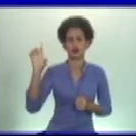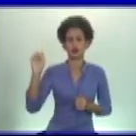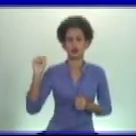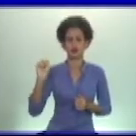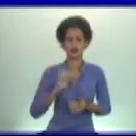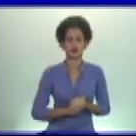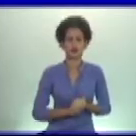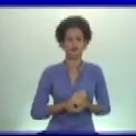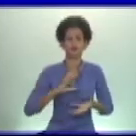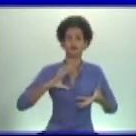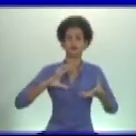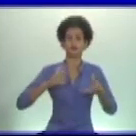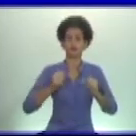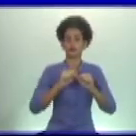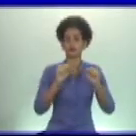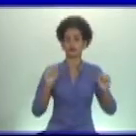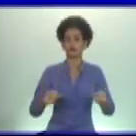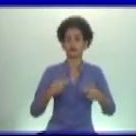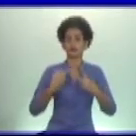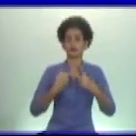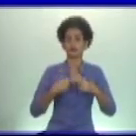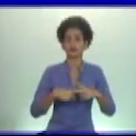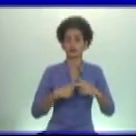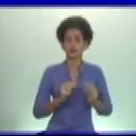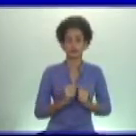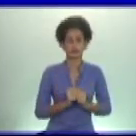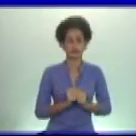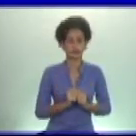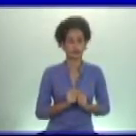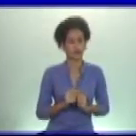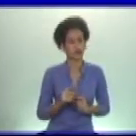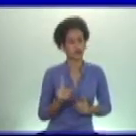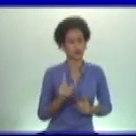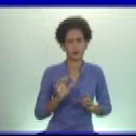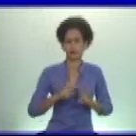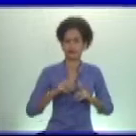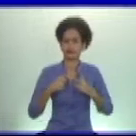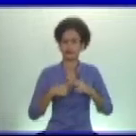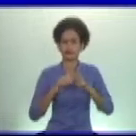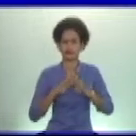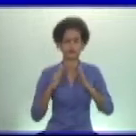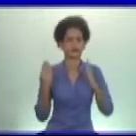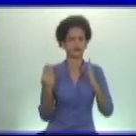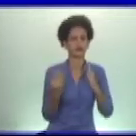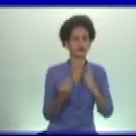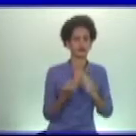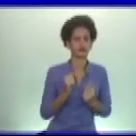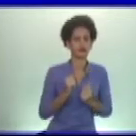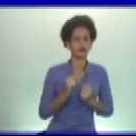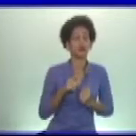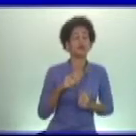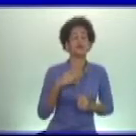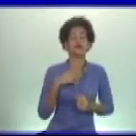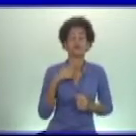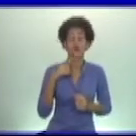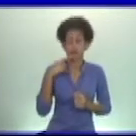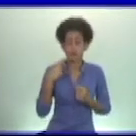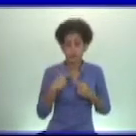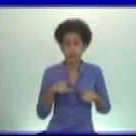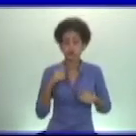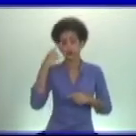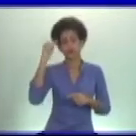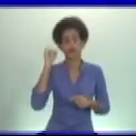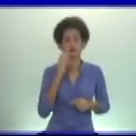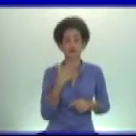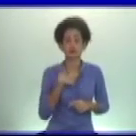formar el sistema y resolver. Lógicamente no vamos a resolver todo, pero sí es bueno que ustedes rectifiquen si su sistema les